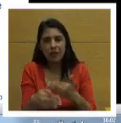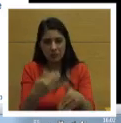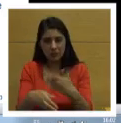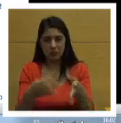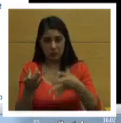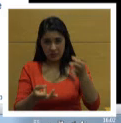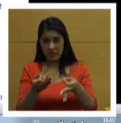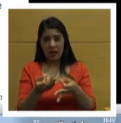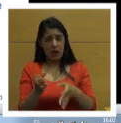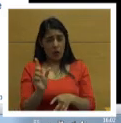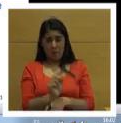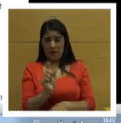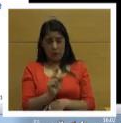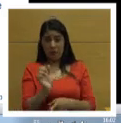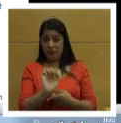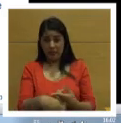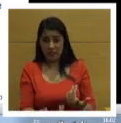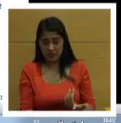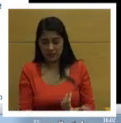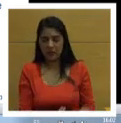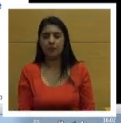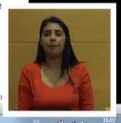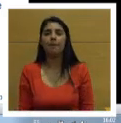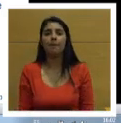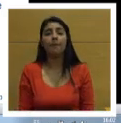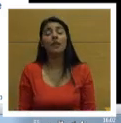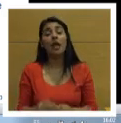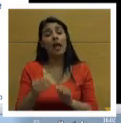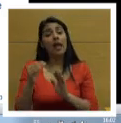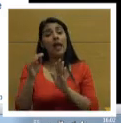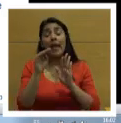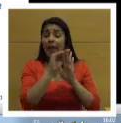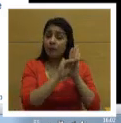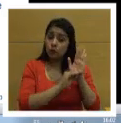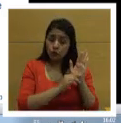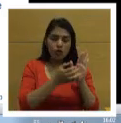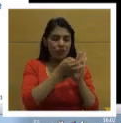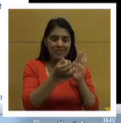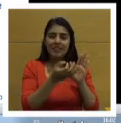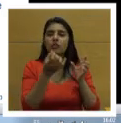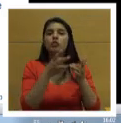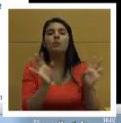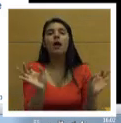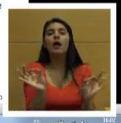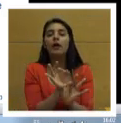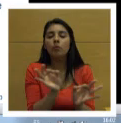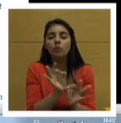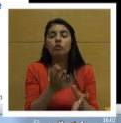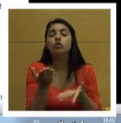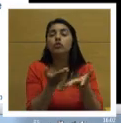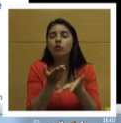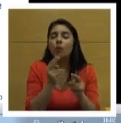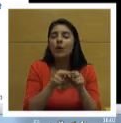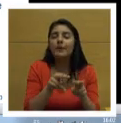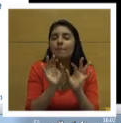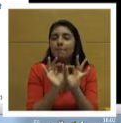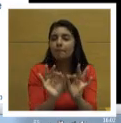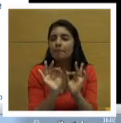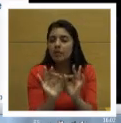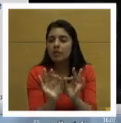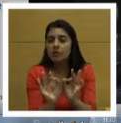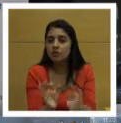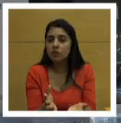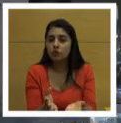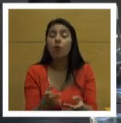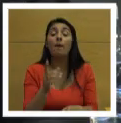que se vea involucrada una mujer. El protocolo, en cambio, entrega recomendaciones de actuación precisa para